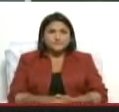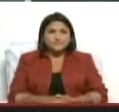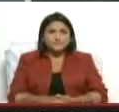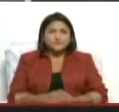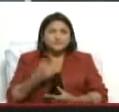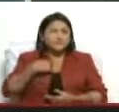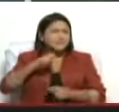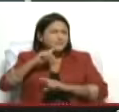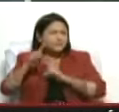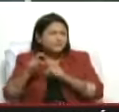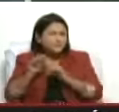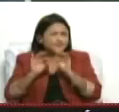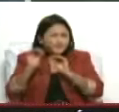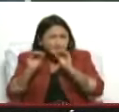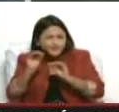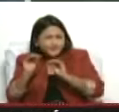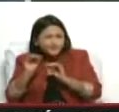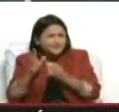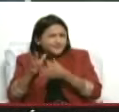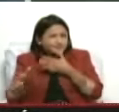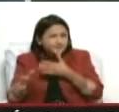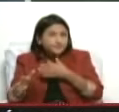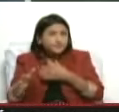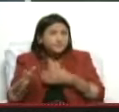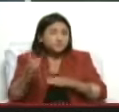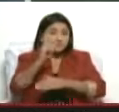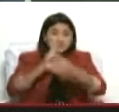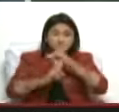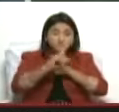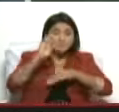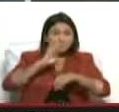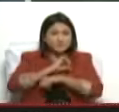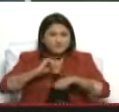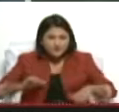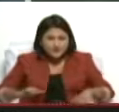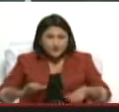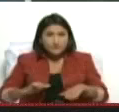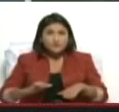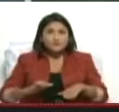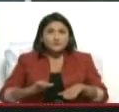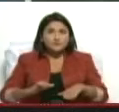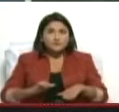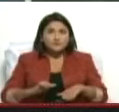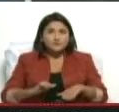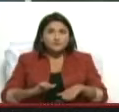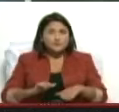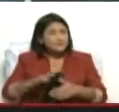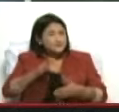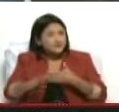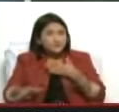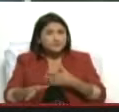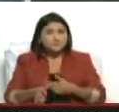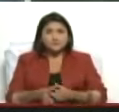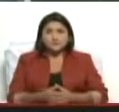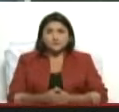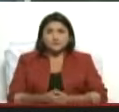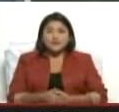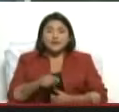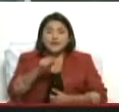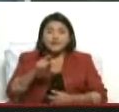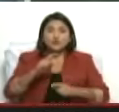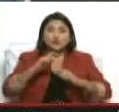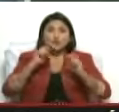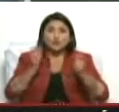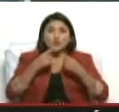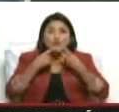qué es más sofisticada una intervención militar quirúrgica Qué es Y eso está público señores